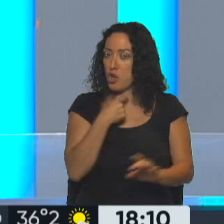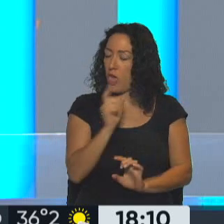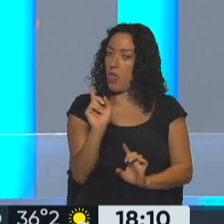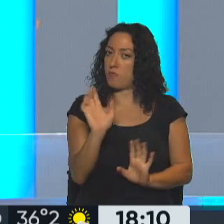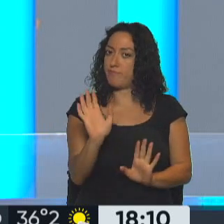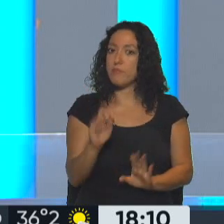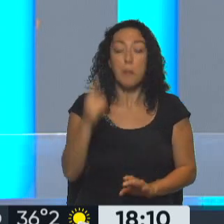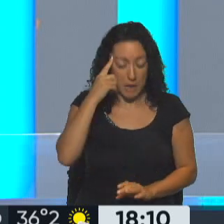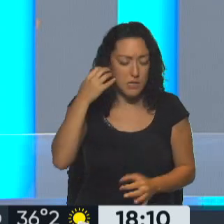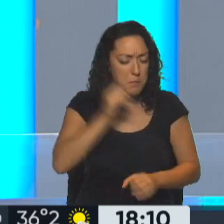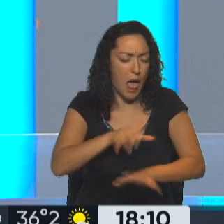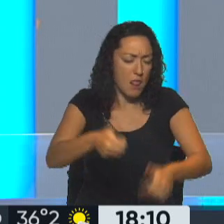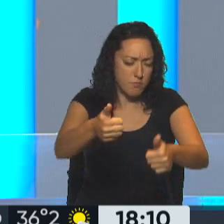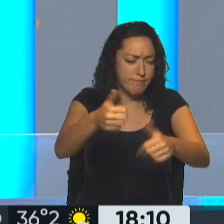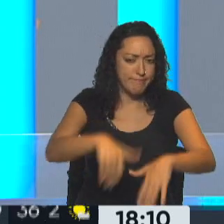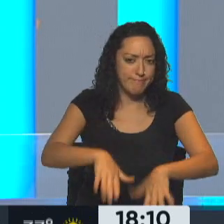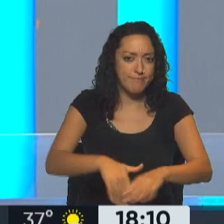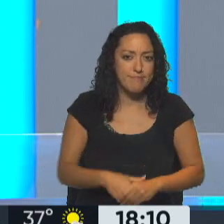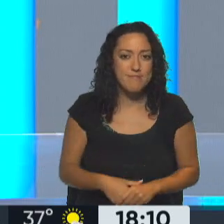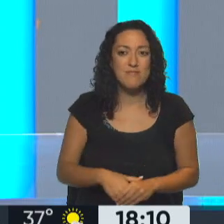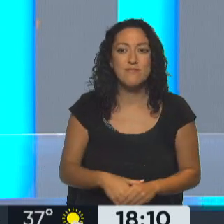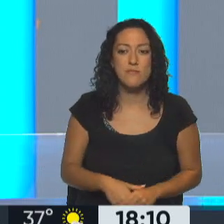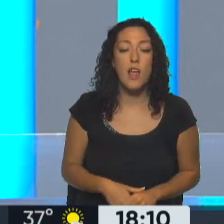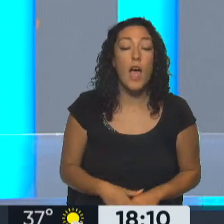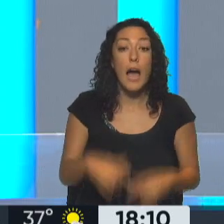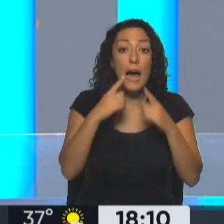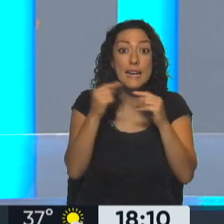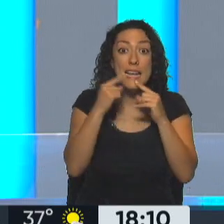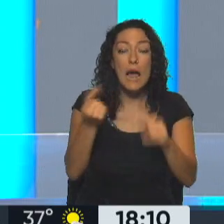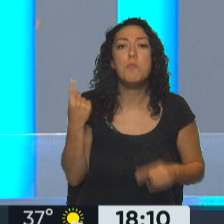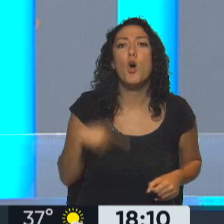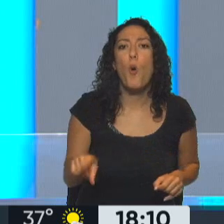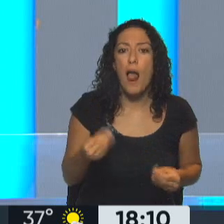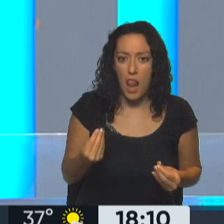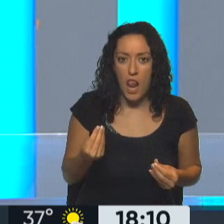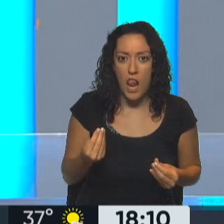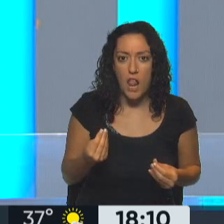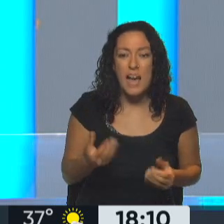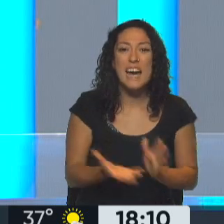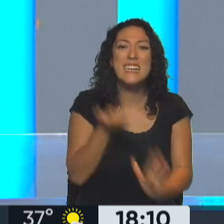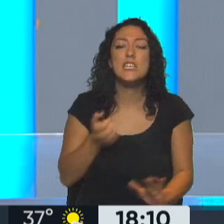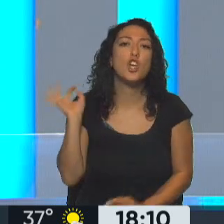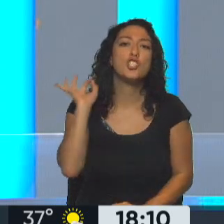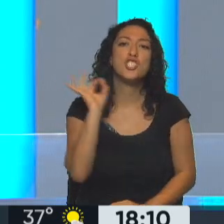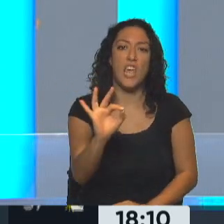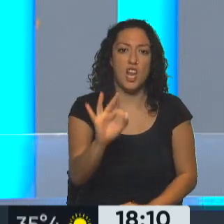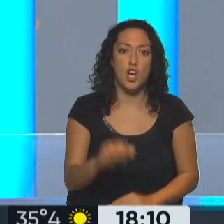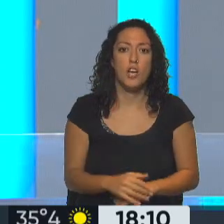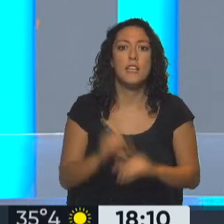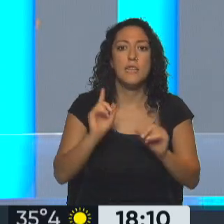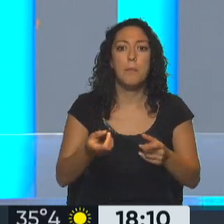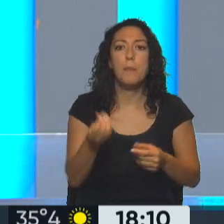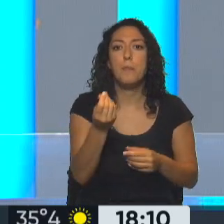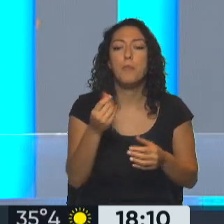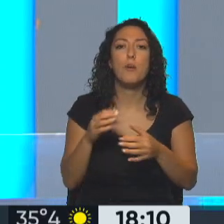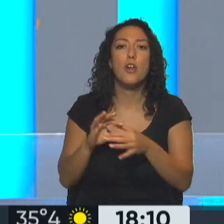piense mal piense mal y el reclamo es cero retenciones y unificación del tipo de cambio